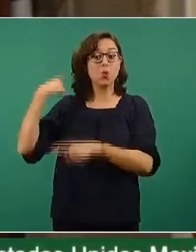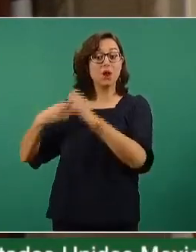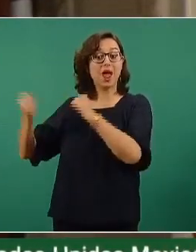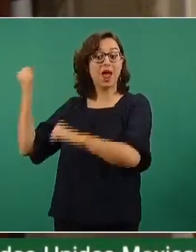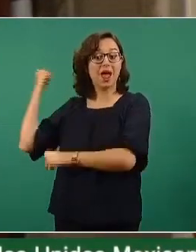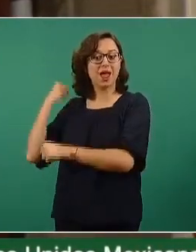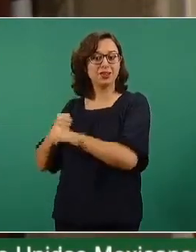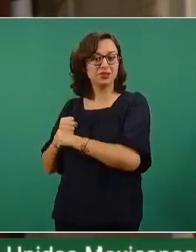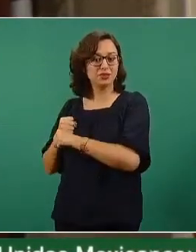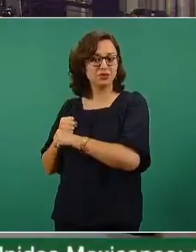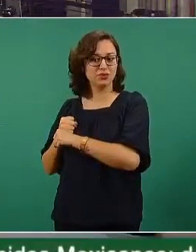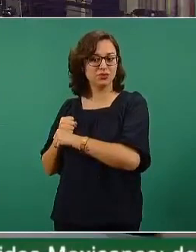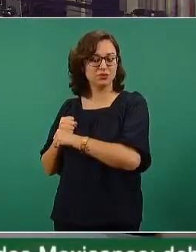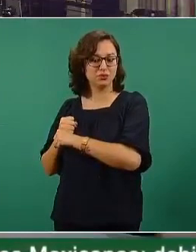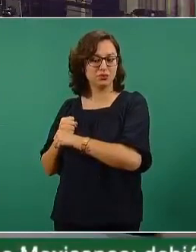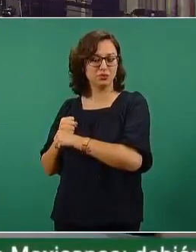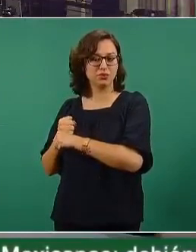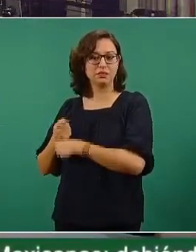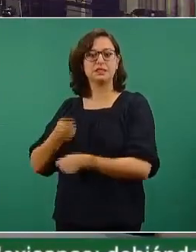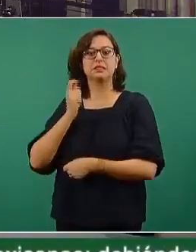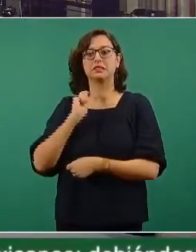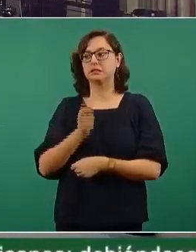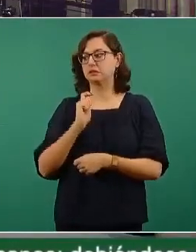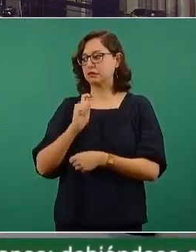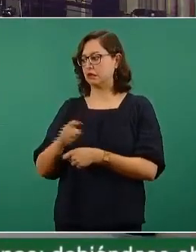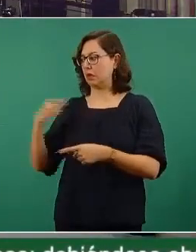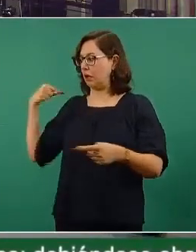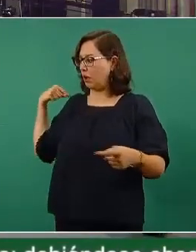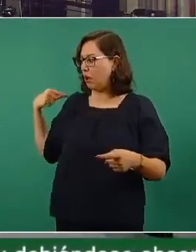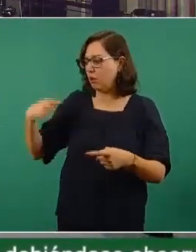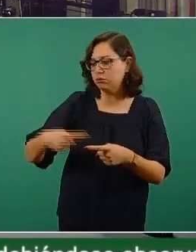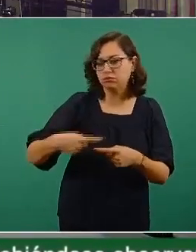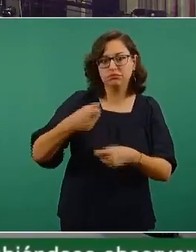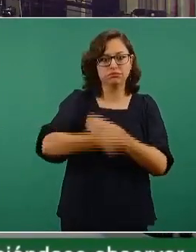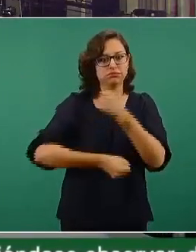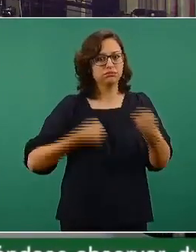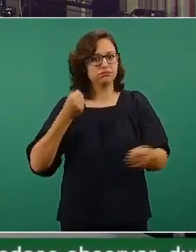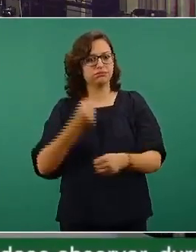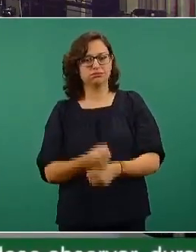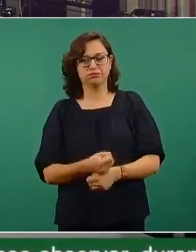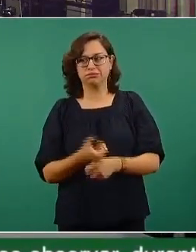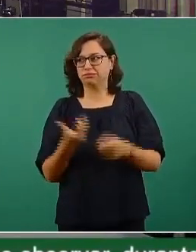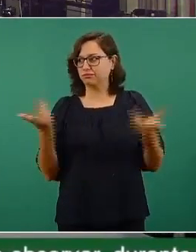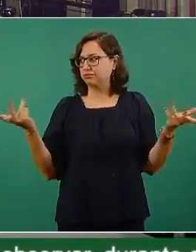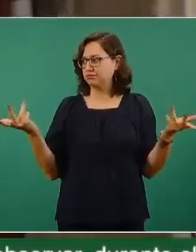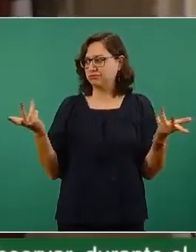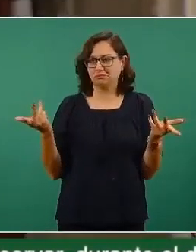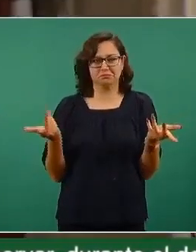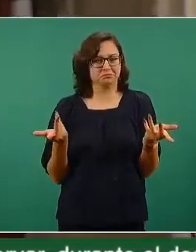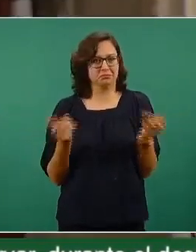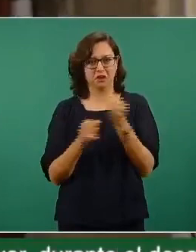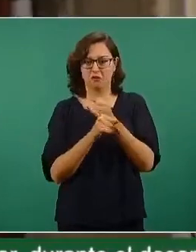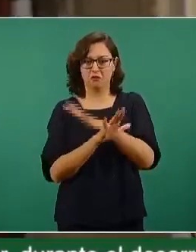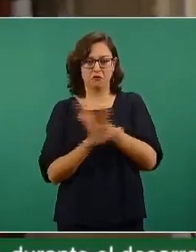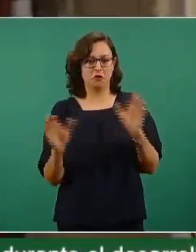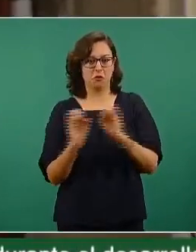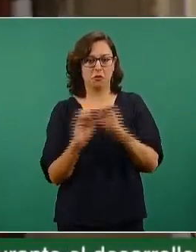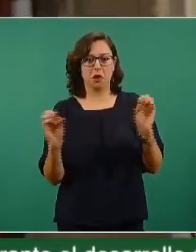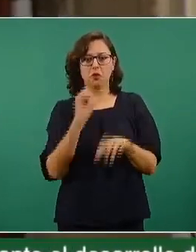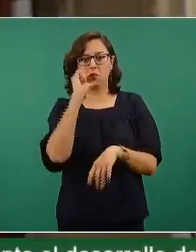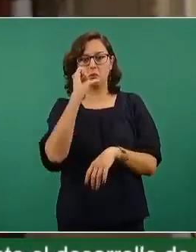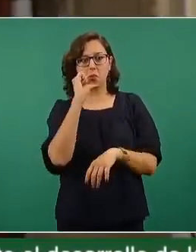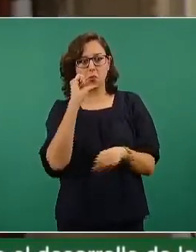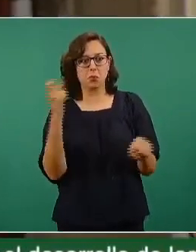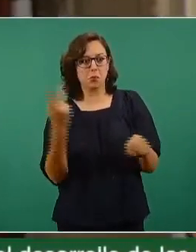año. Entonces, en el último año, queremos saber qué pasó en el aeropuerto, si están haciendo